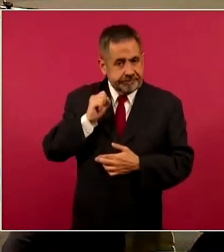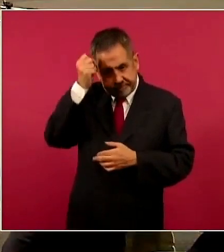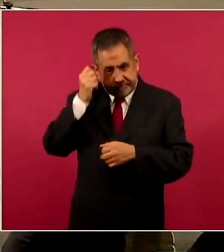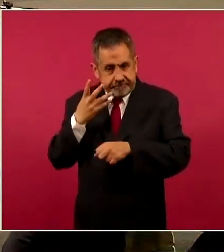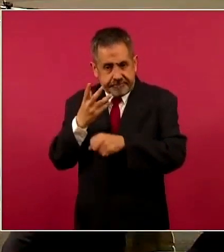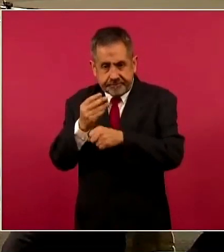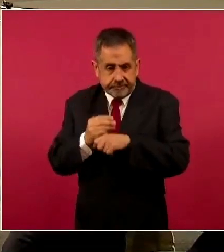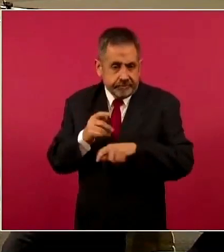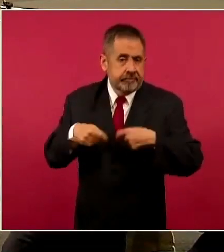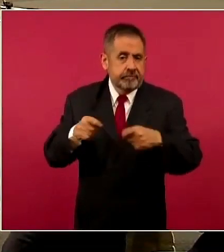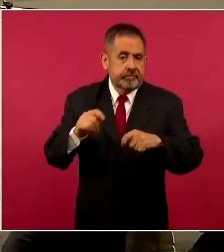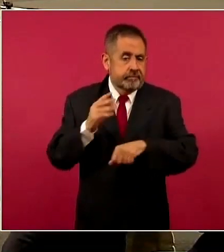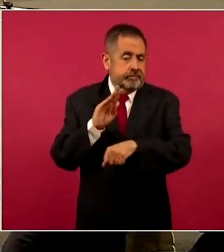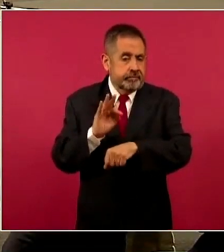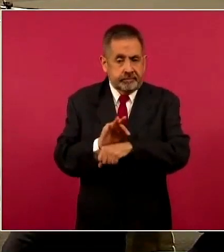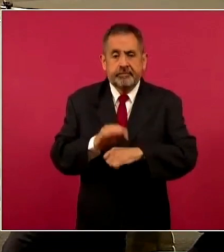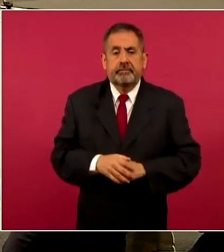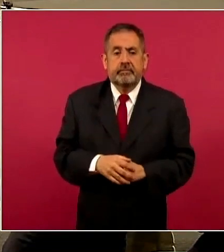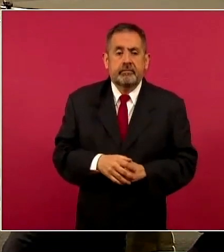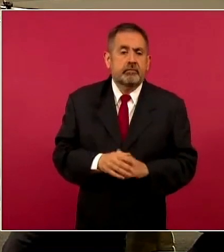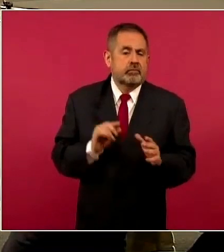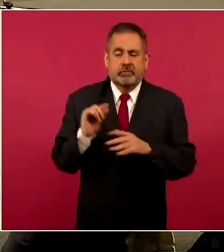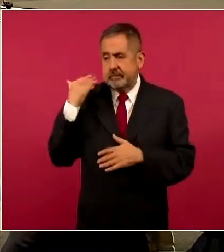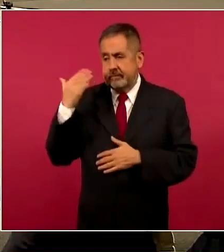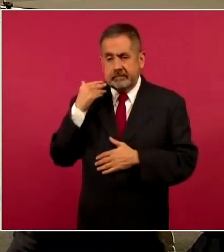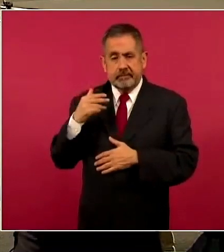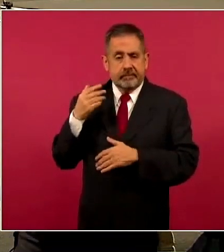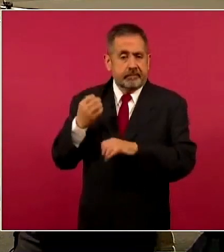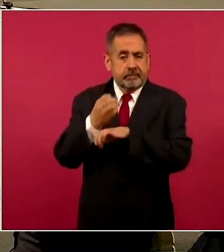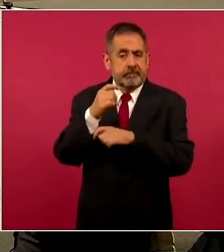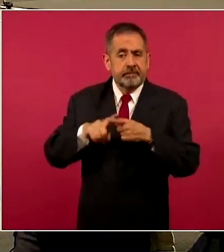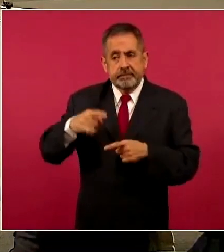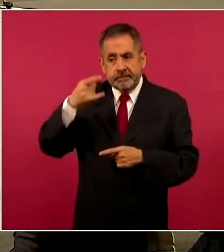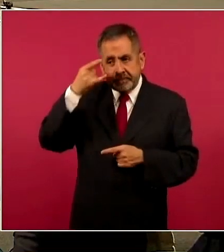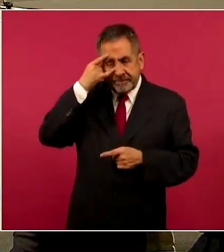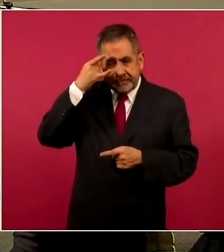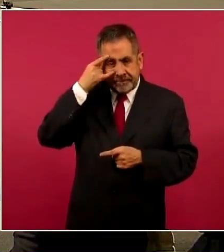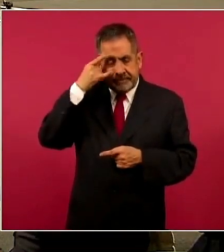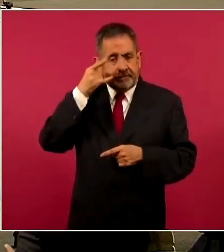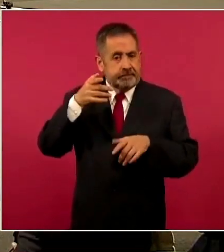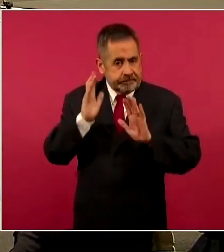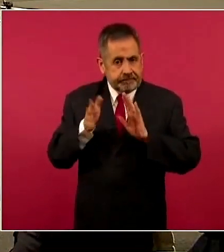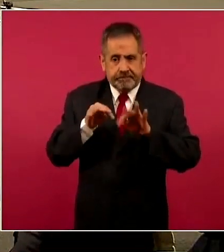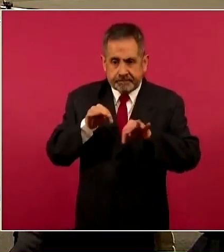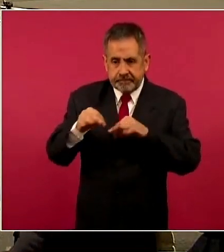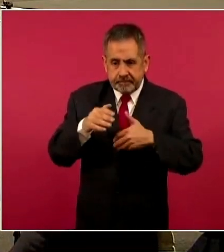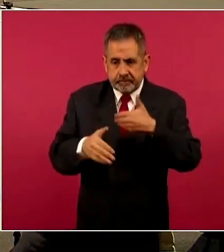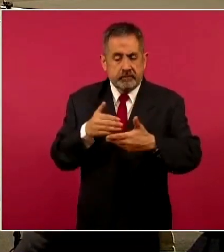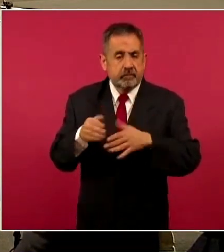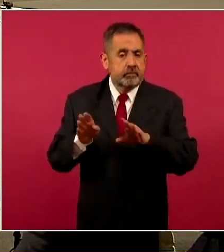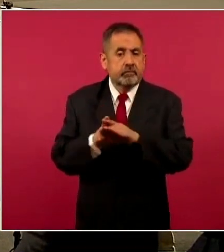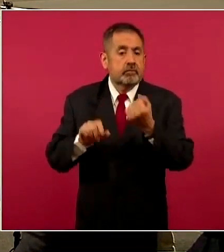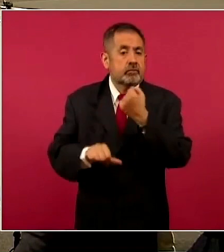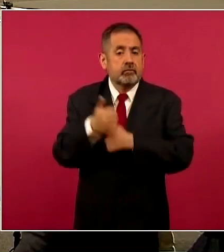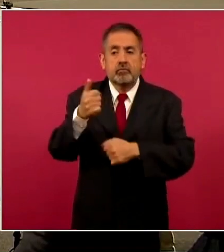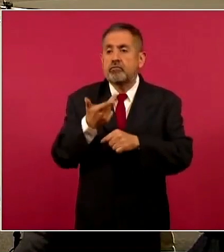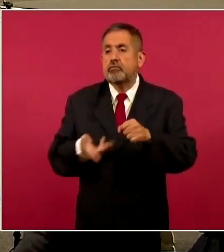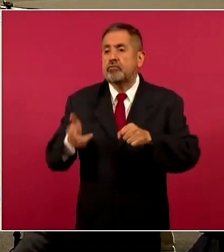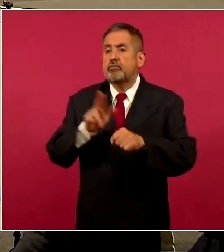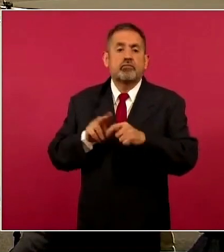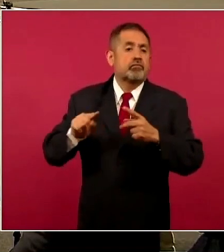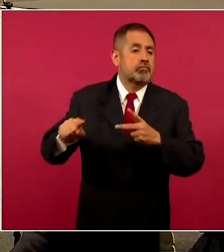652 millones de pesos. Y los estados más recientes, el caso de Campeche, donde ya estamos trabajando en los 11 hospitales y